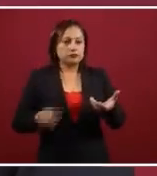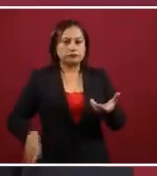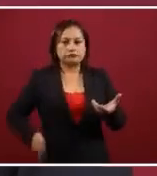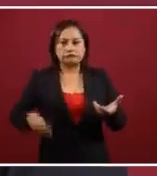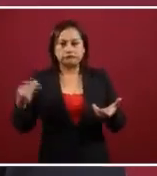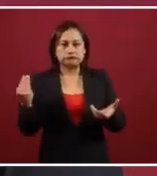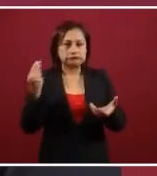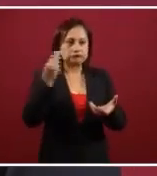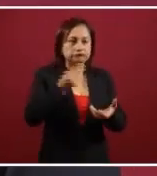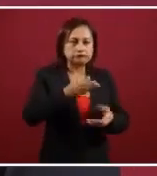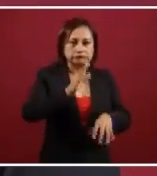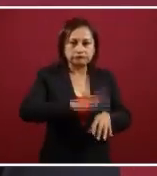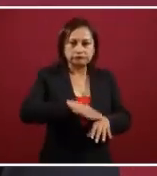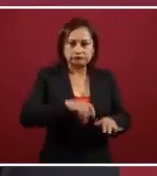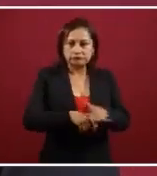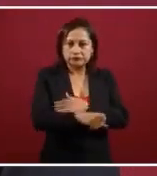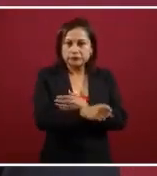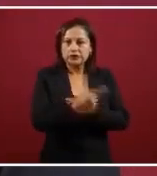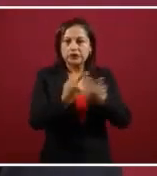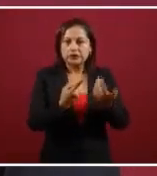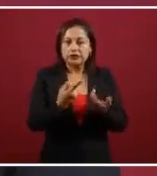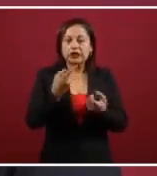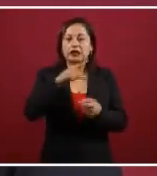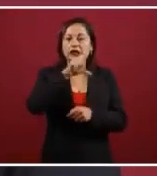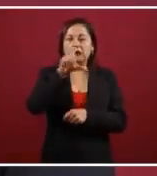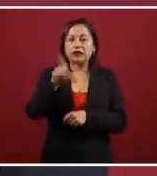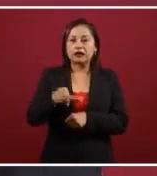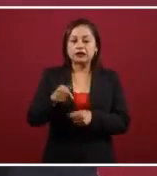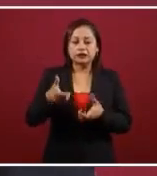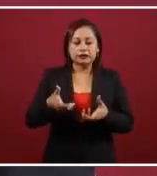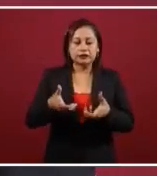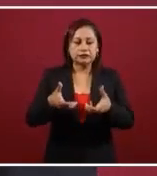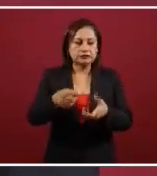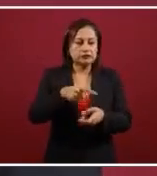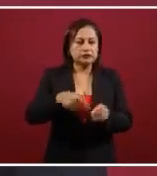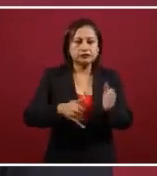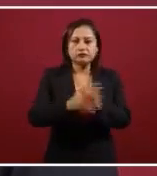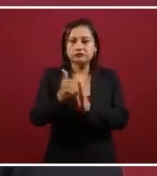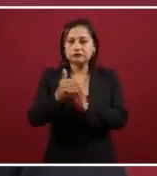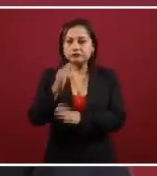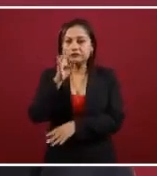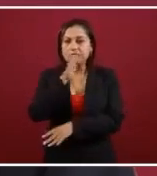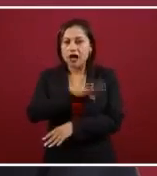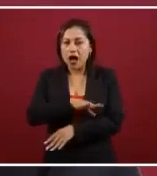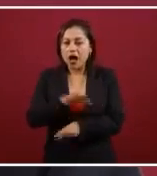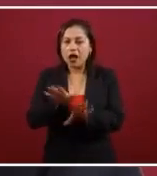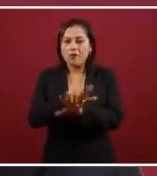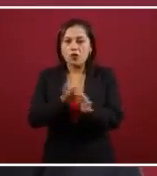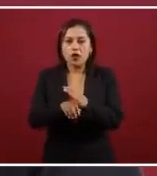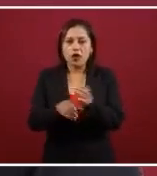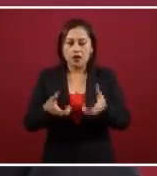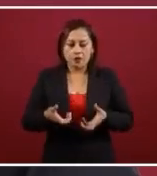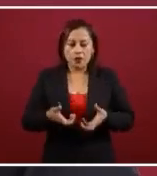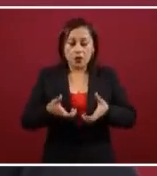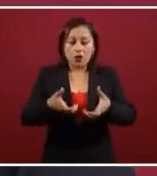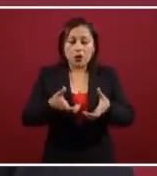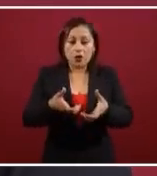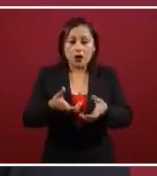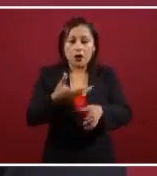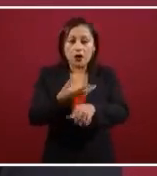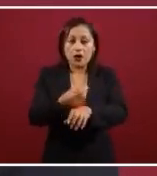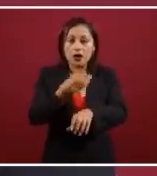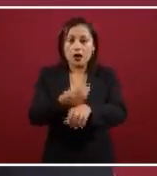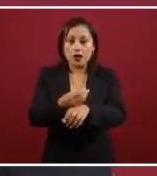pues se va a hacer mal. Si se trata de un camino, pues no le van a poner el espesor